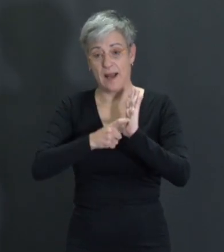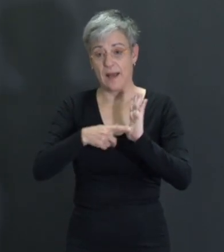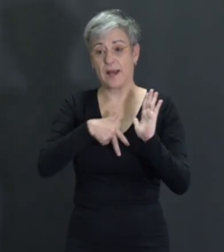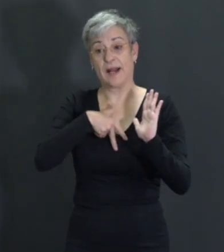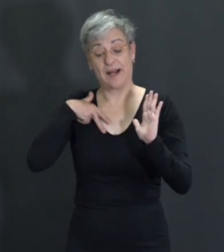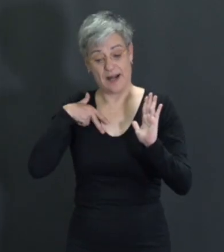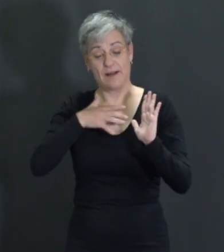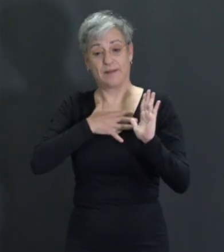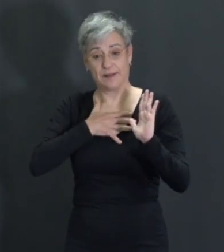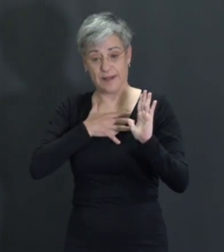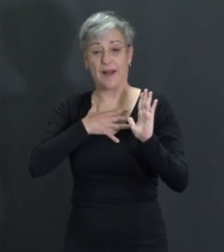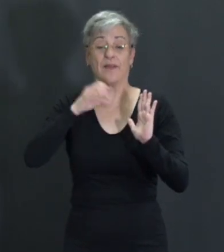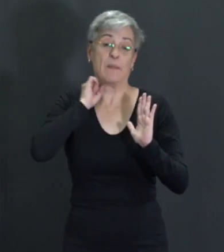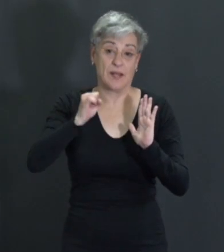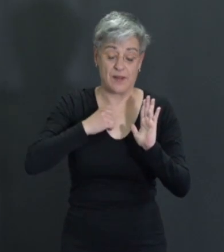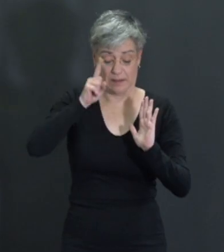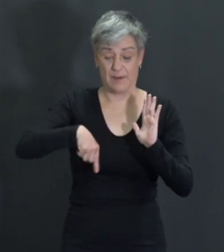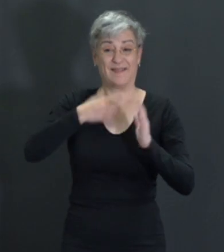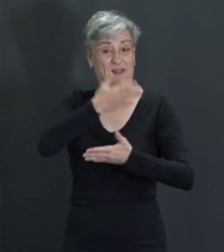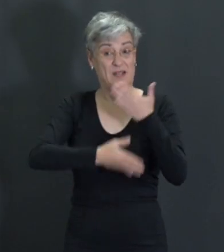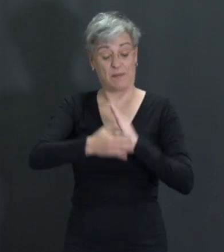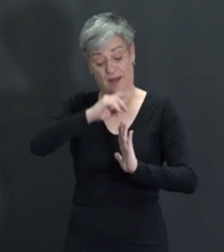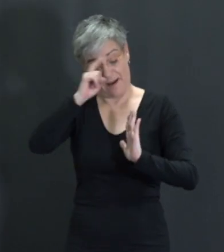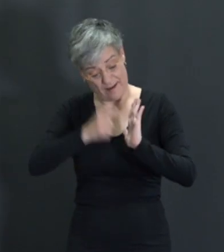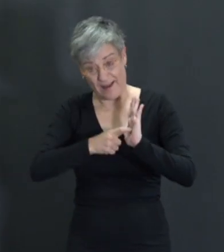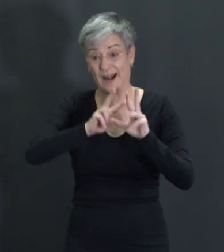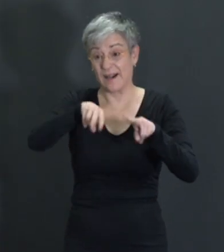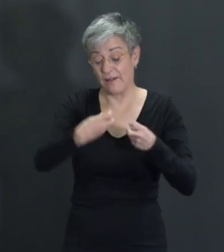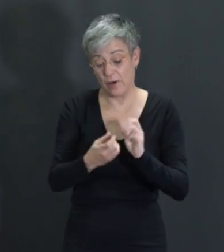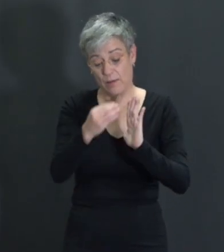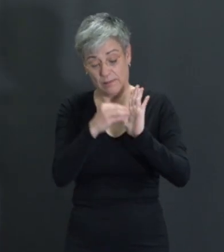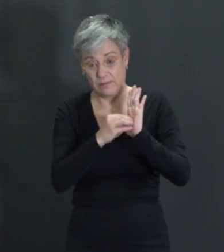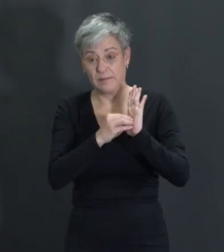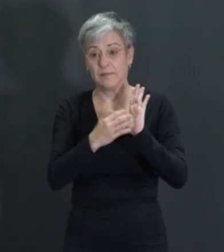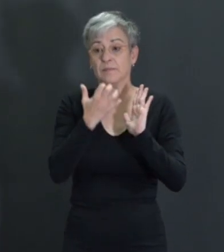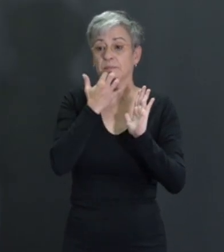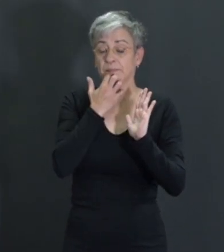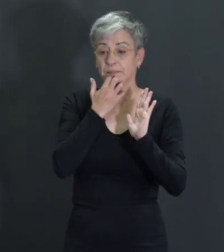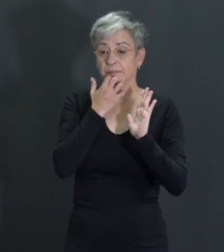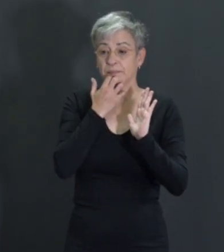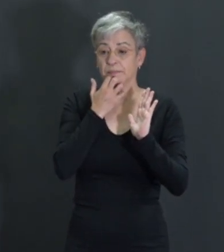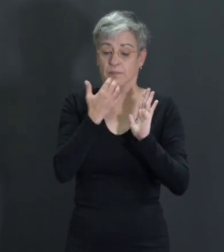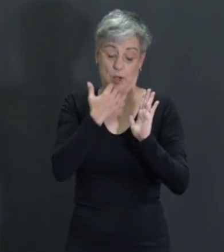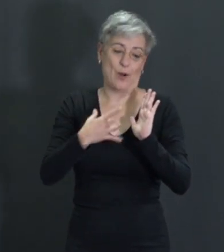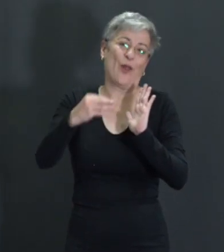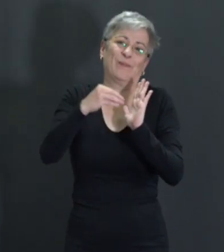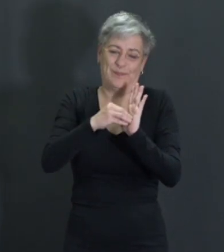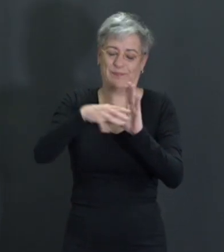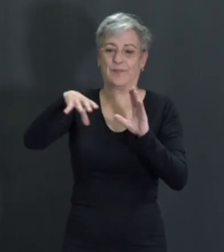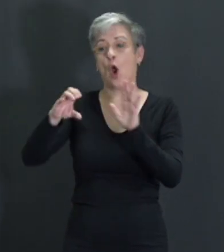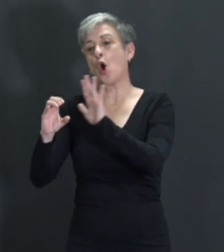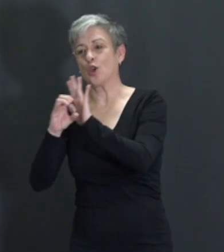de Discapacidad y la Ley de Dependencia, en el marco del contexto de la ley, de la Constitución, porque la Constitución